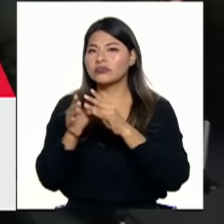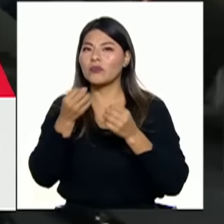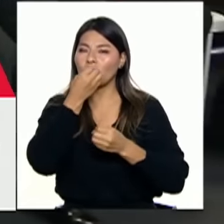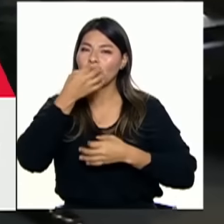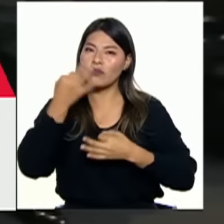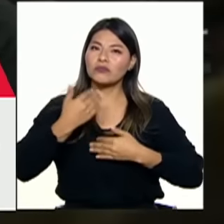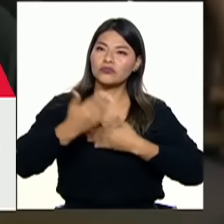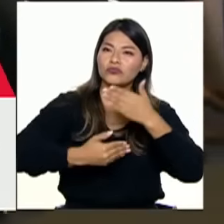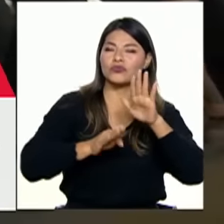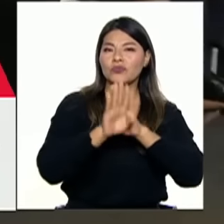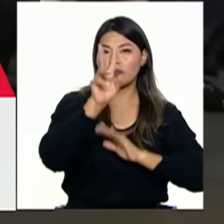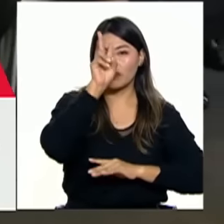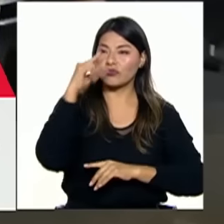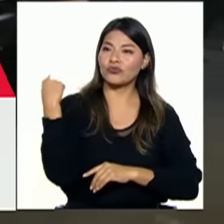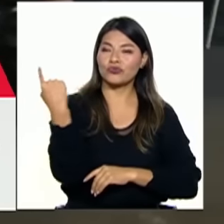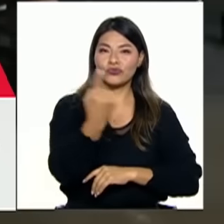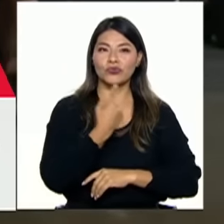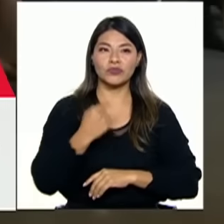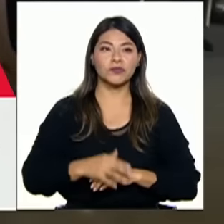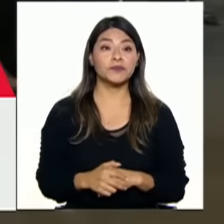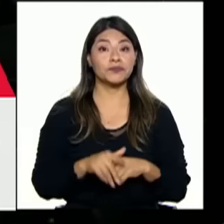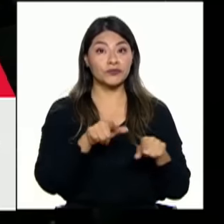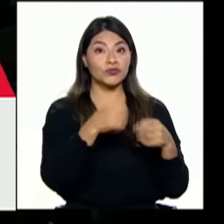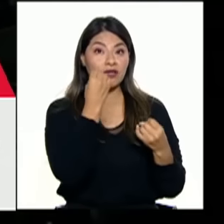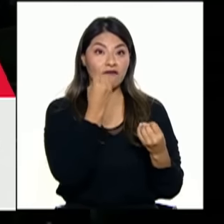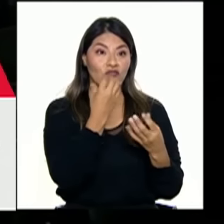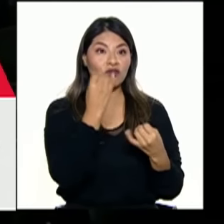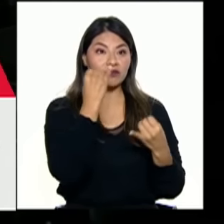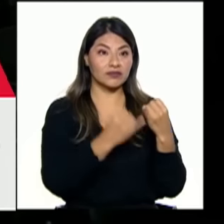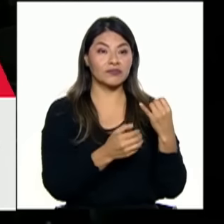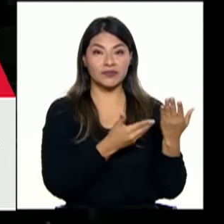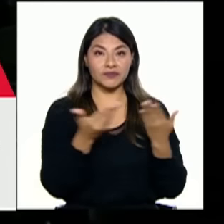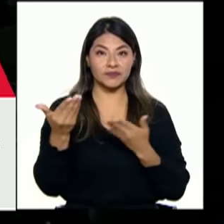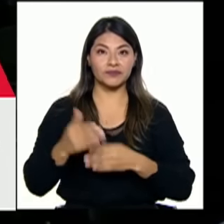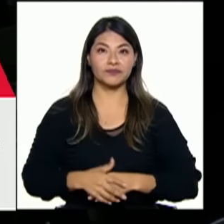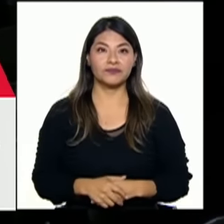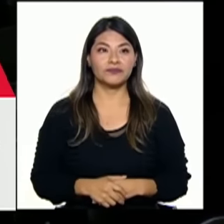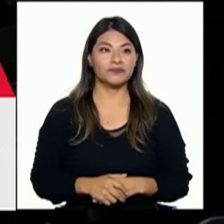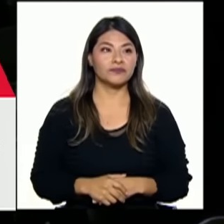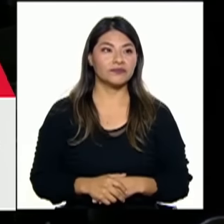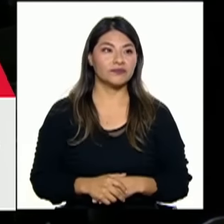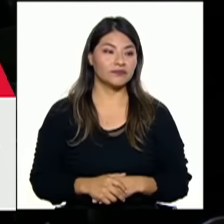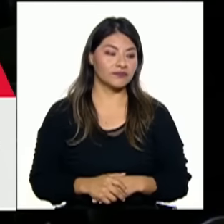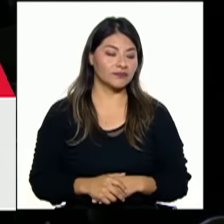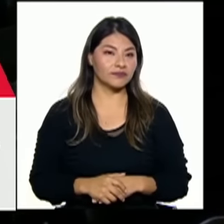los peruanos en todo el territorio nacional. Con esta información, volvemos a Estudios Centrales.